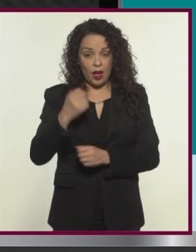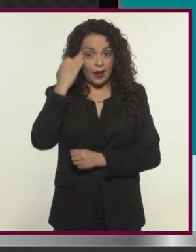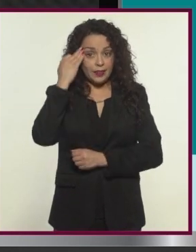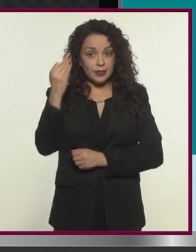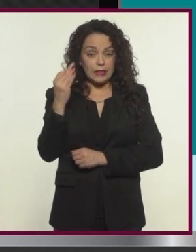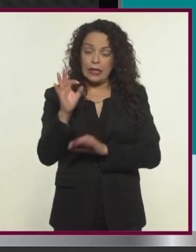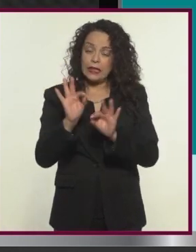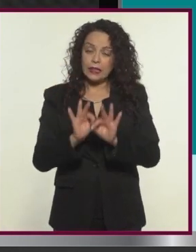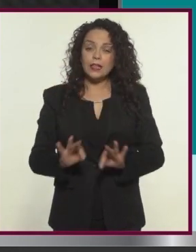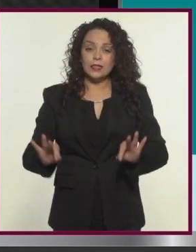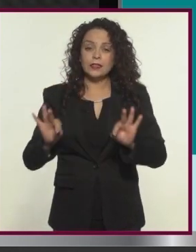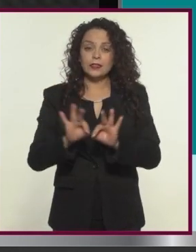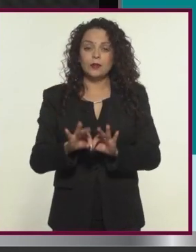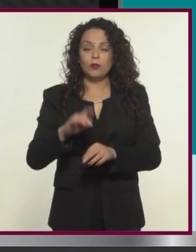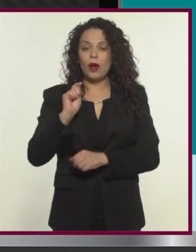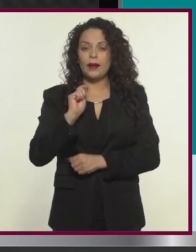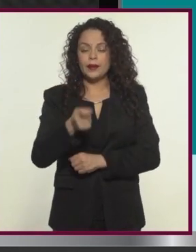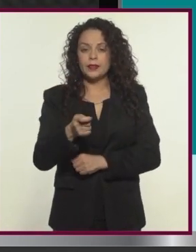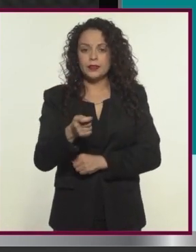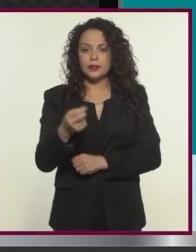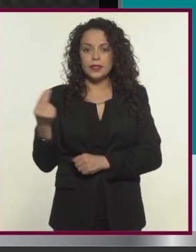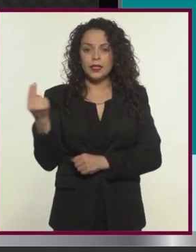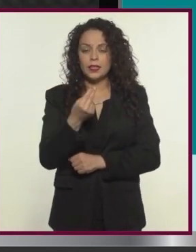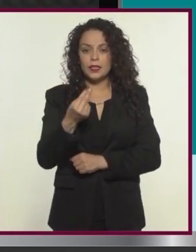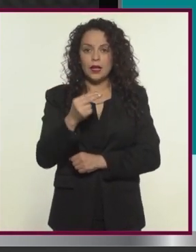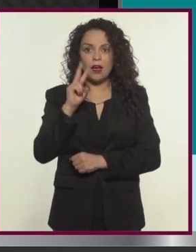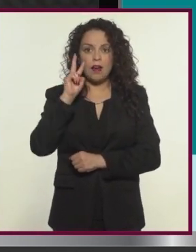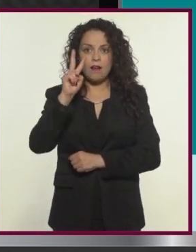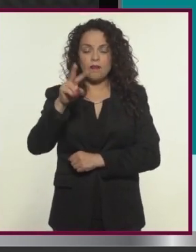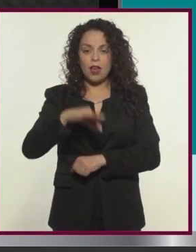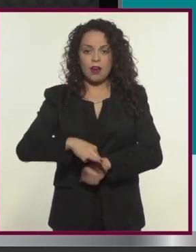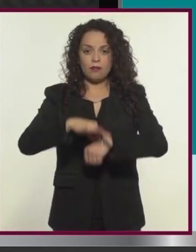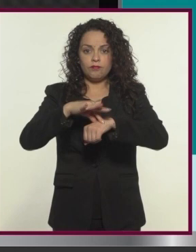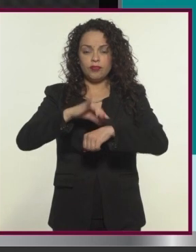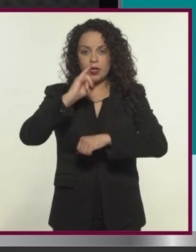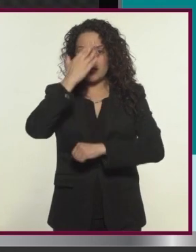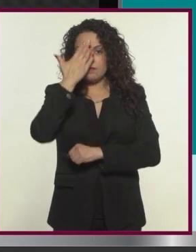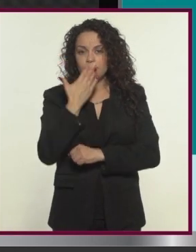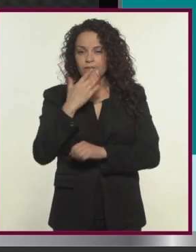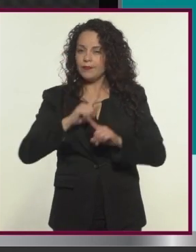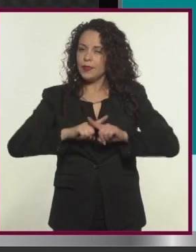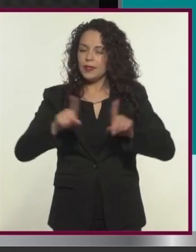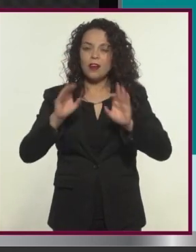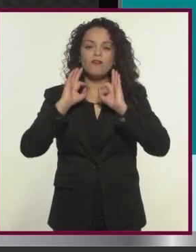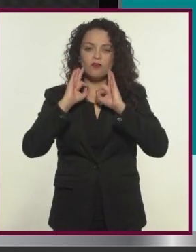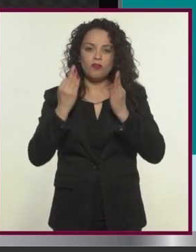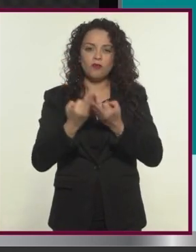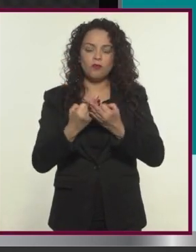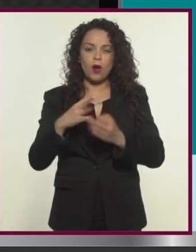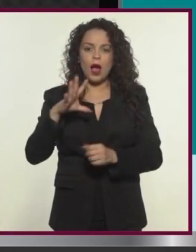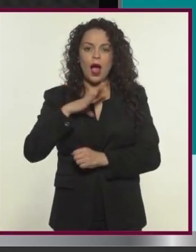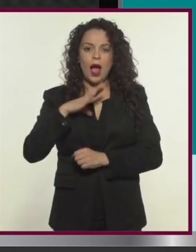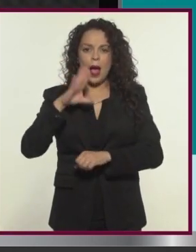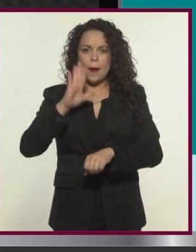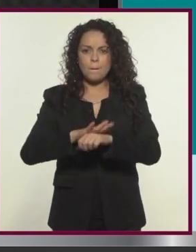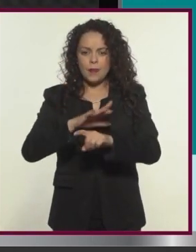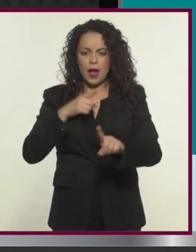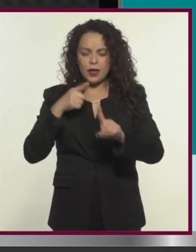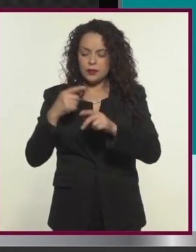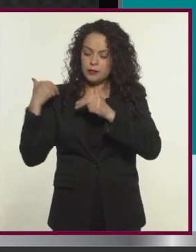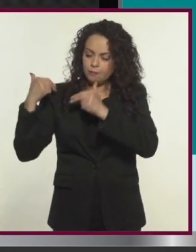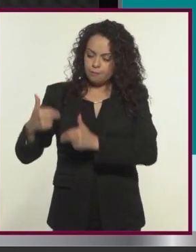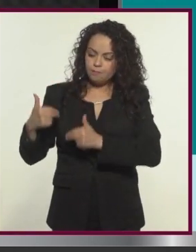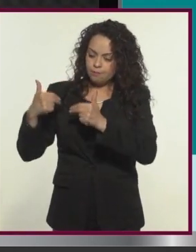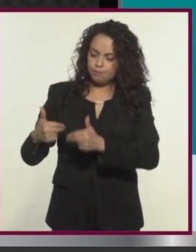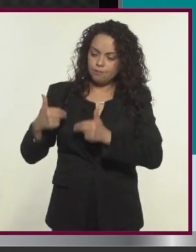estamos viviendo es muy importante que afrontemos la imagen de una forma distinta. Hay estadísticas principalmente